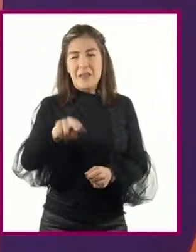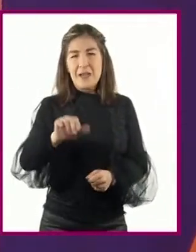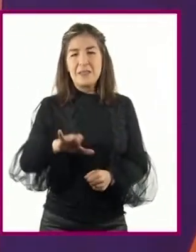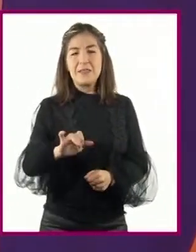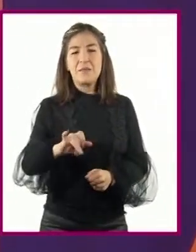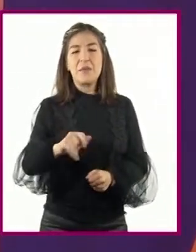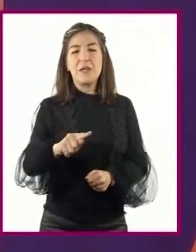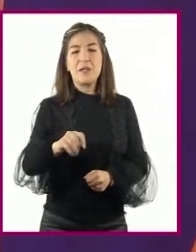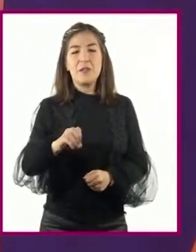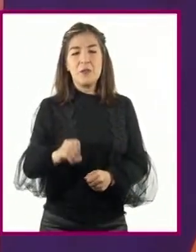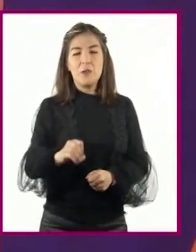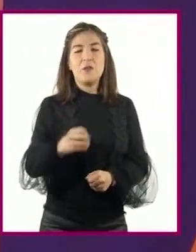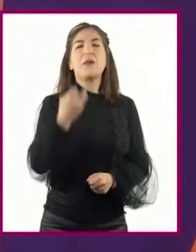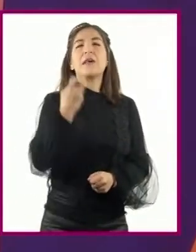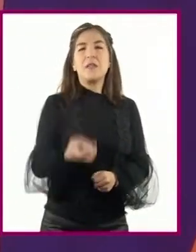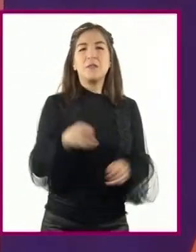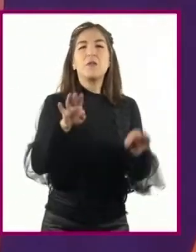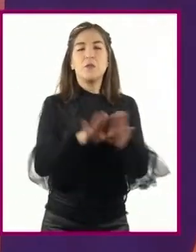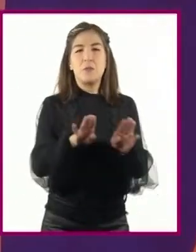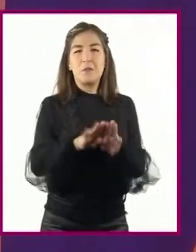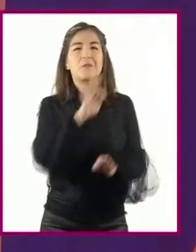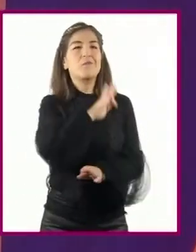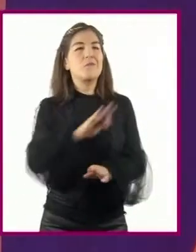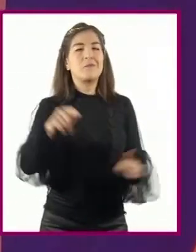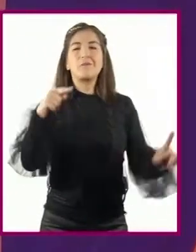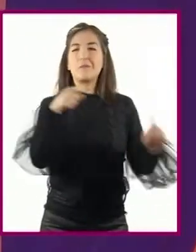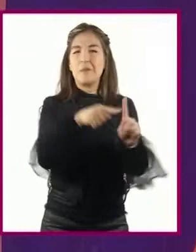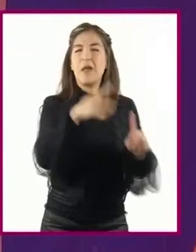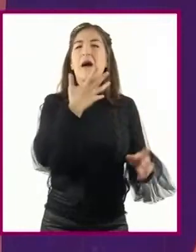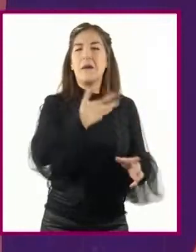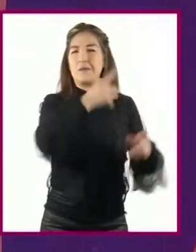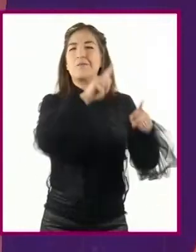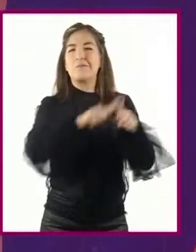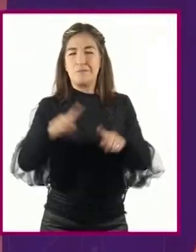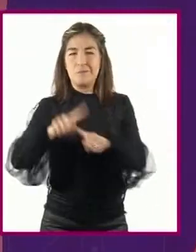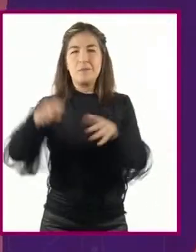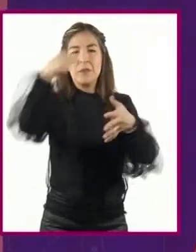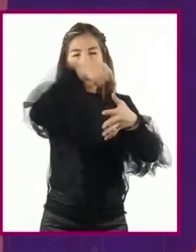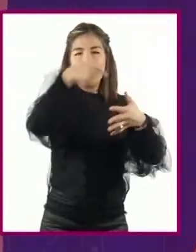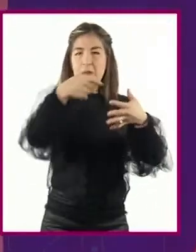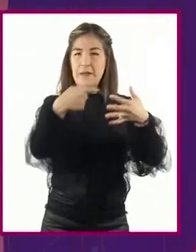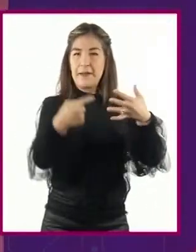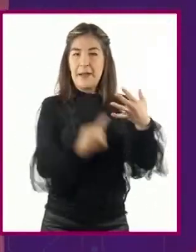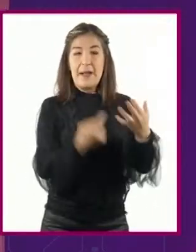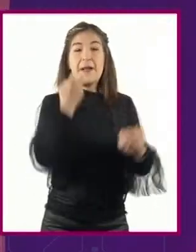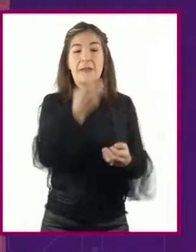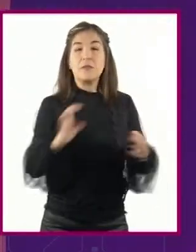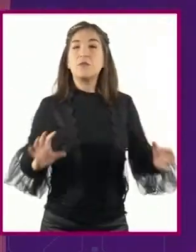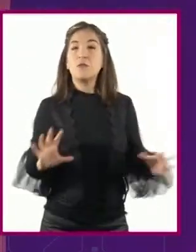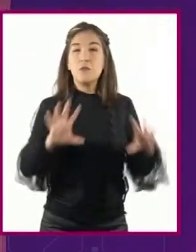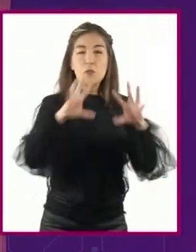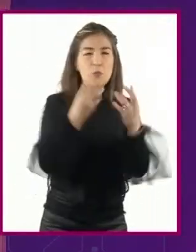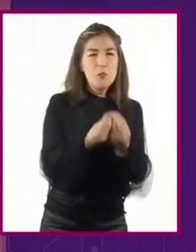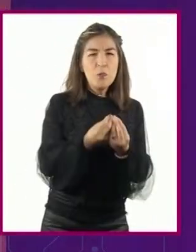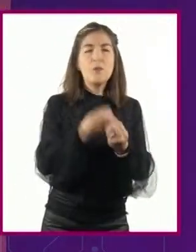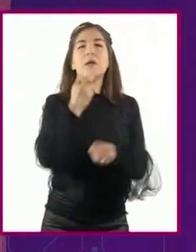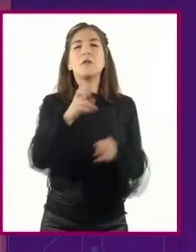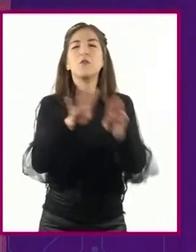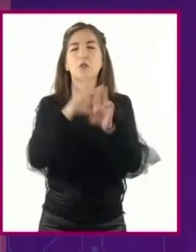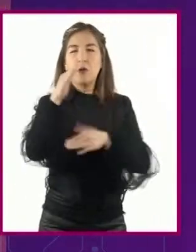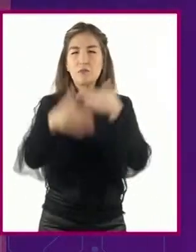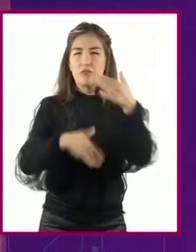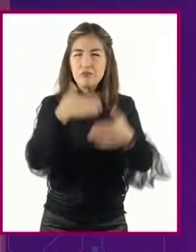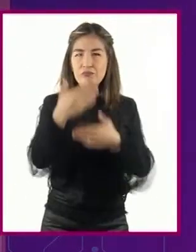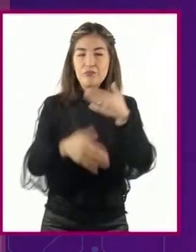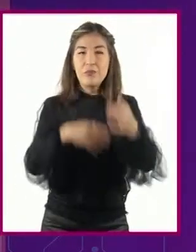Para llegar al Renacimiento, podemos destacar varios aspectos que en conjunto venían